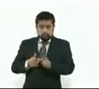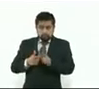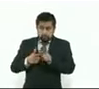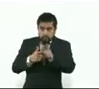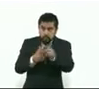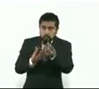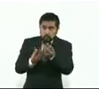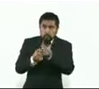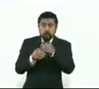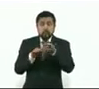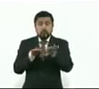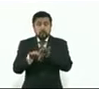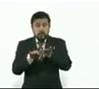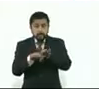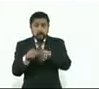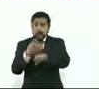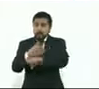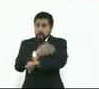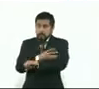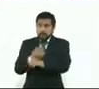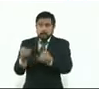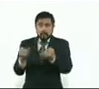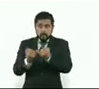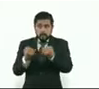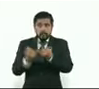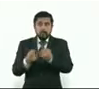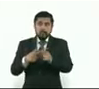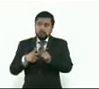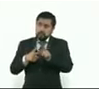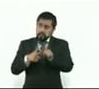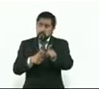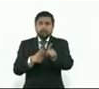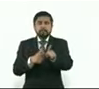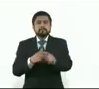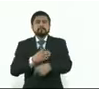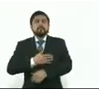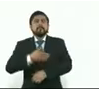y muchas gracias, muy buenos días tengan todos ustedes.